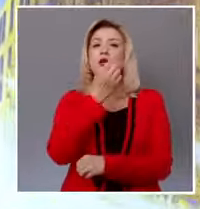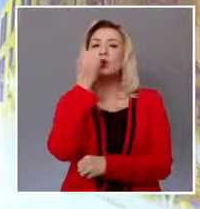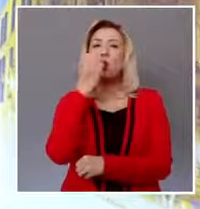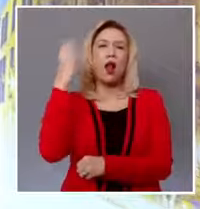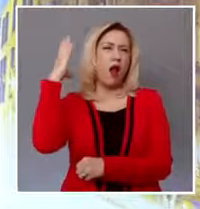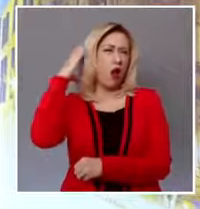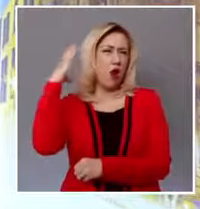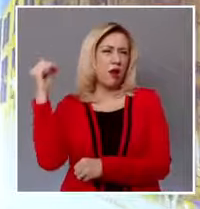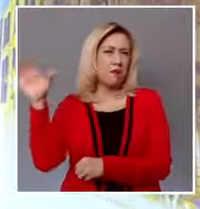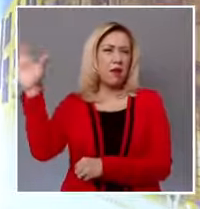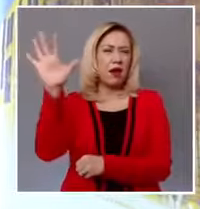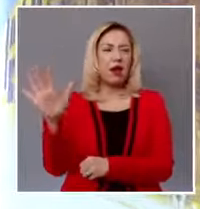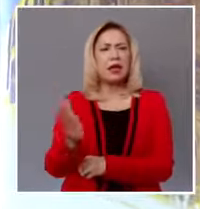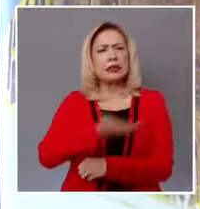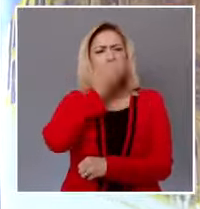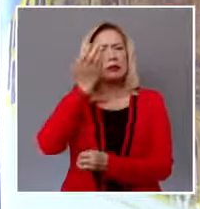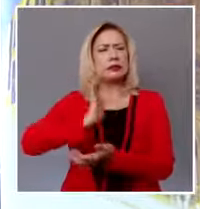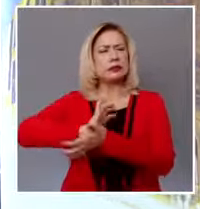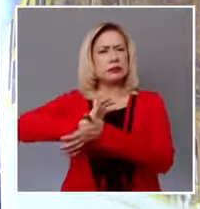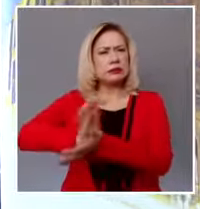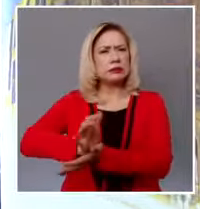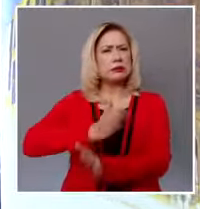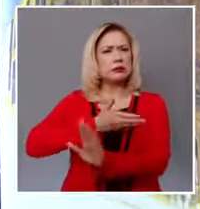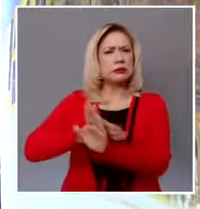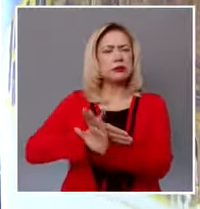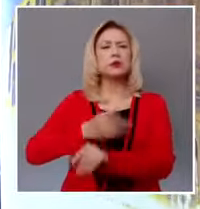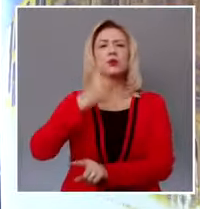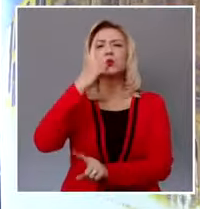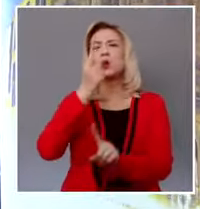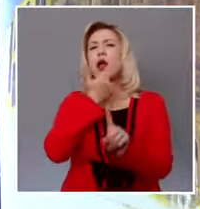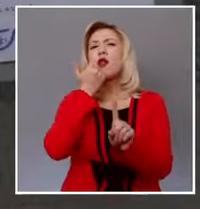prácticas discriminatorias en contra de un estudiante transgénero.